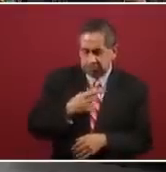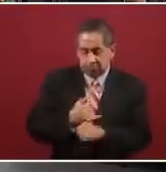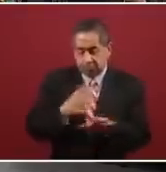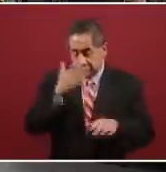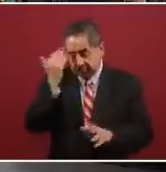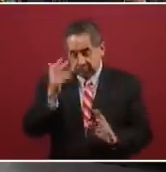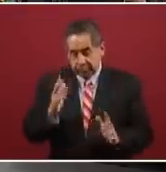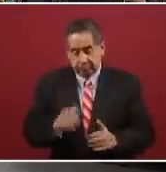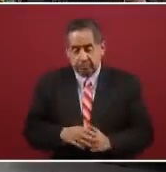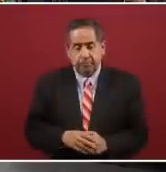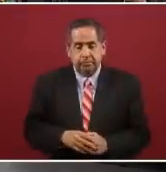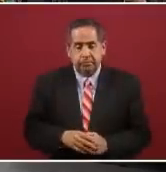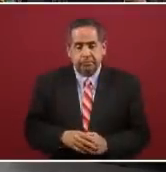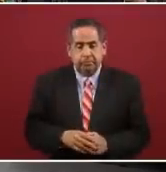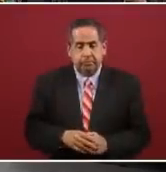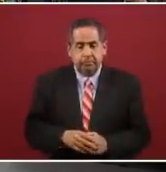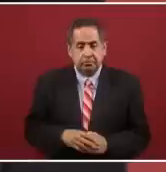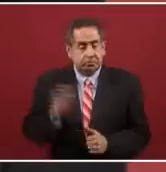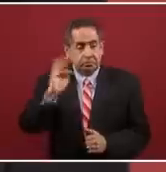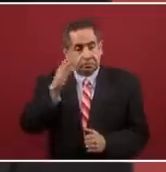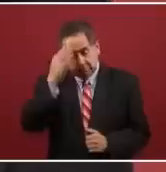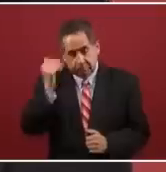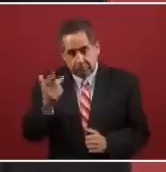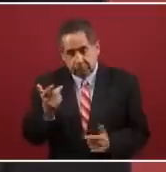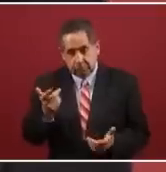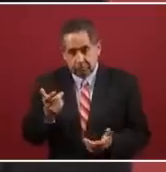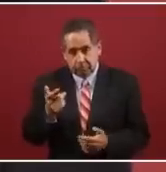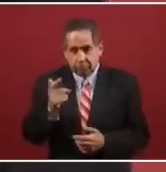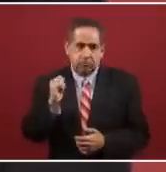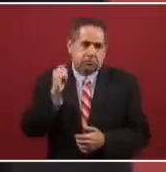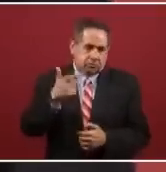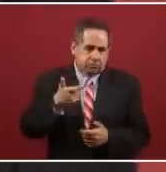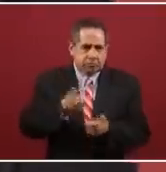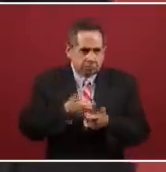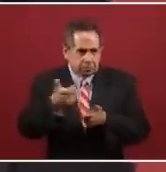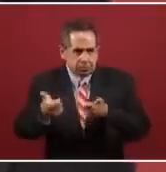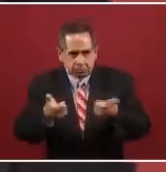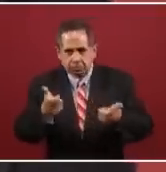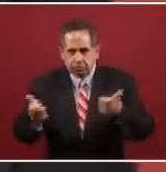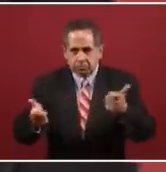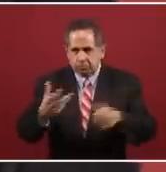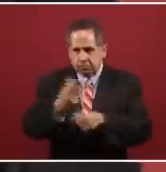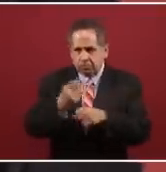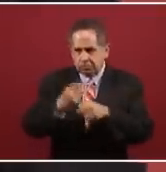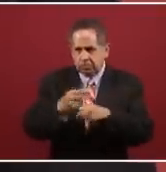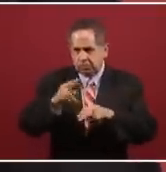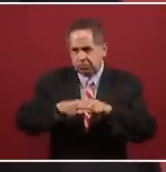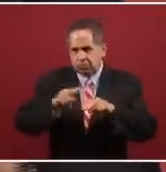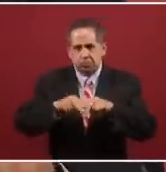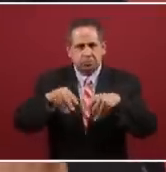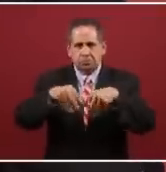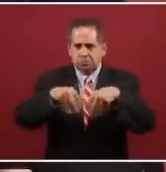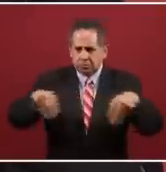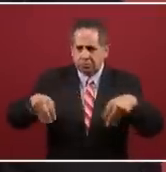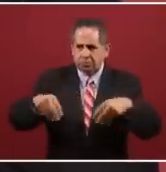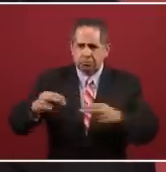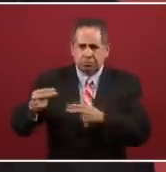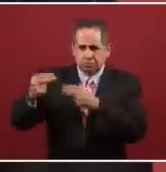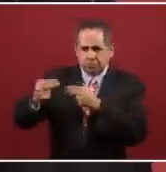que pues que se tengan que pagar las instalaciones